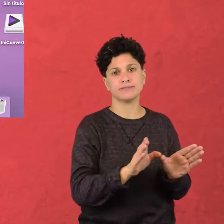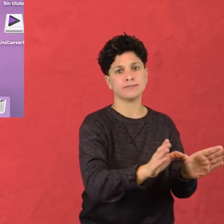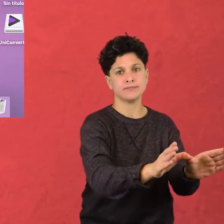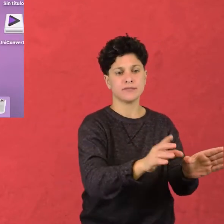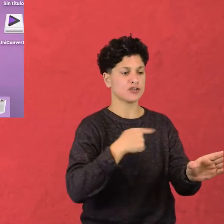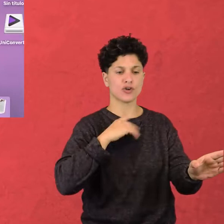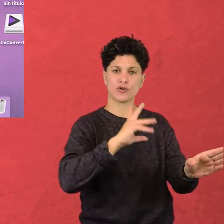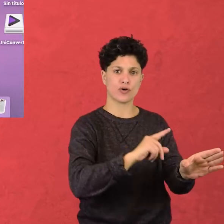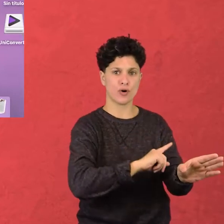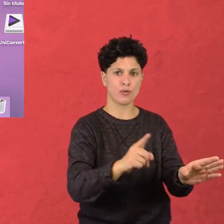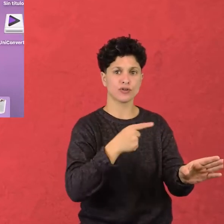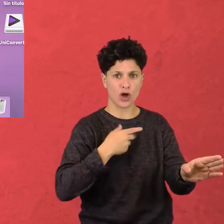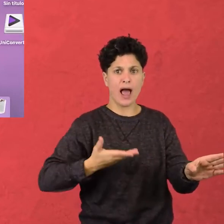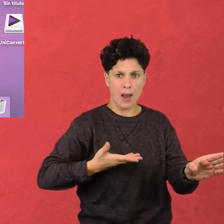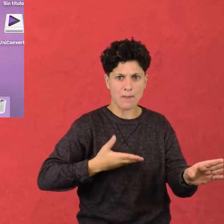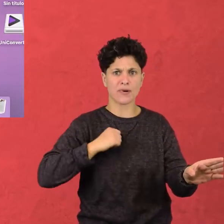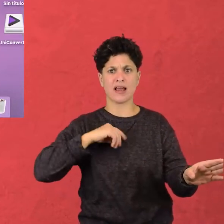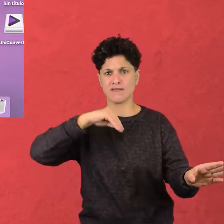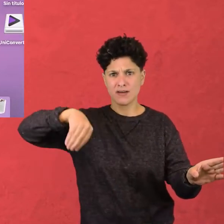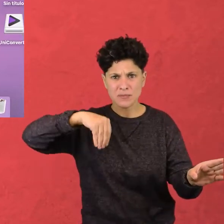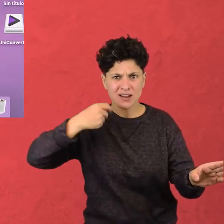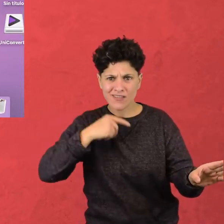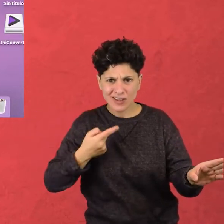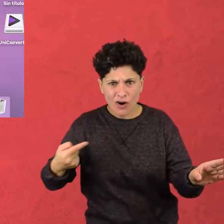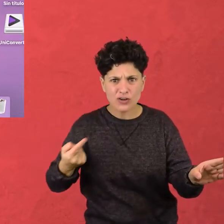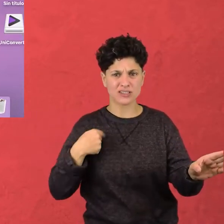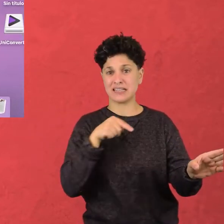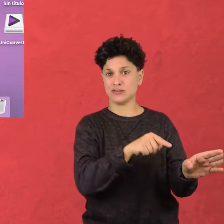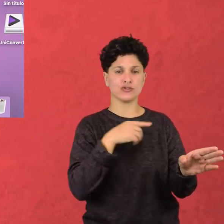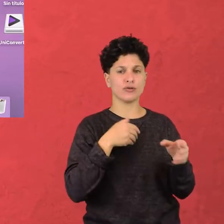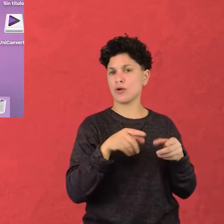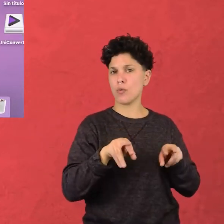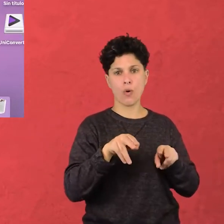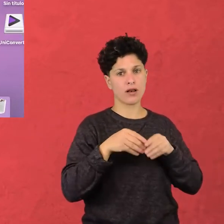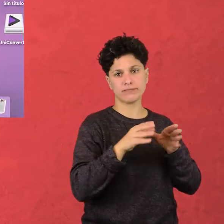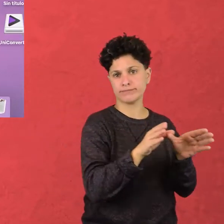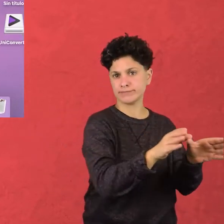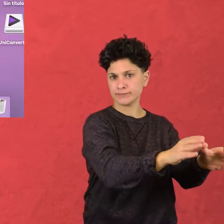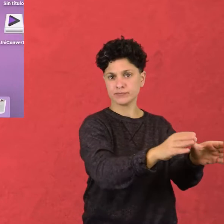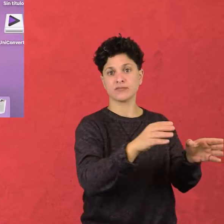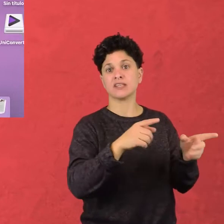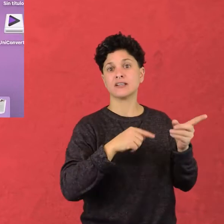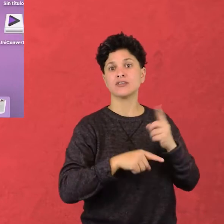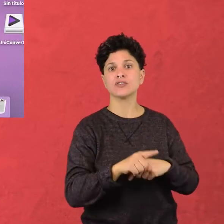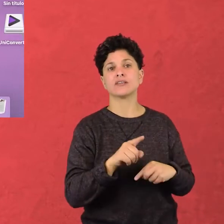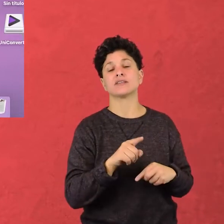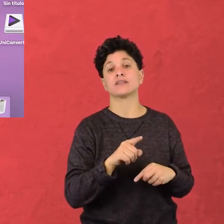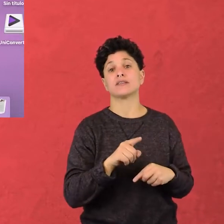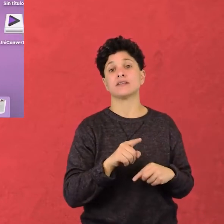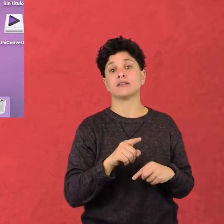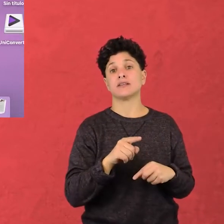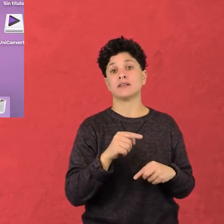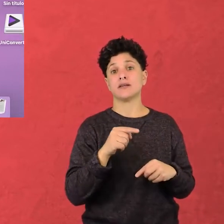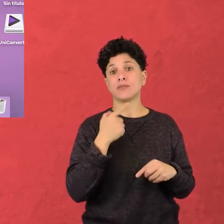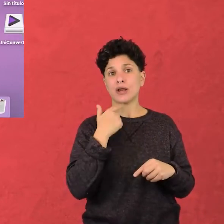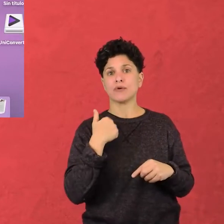una familia que mantener, eso es un principio. No quiere decir, tener principios no es yo no robo, pero cuando tengo